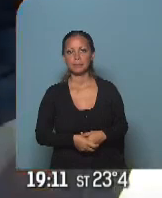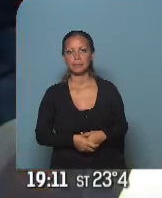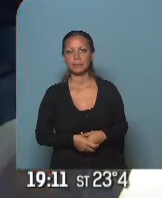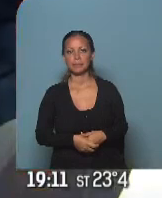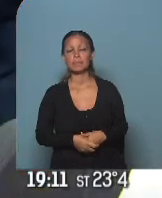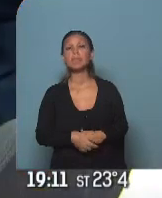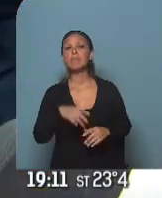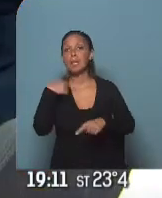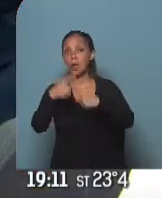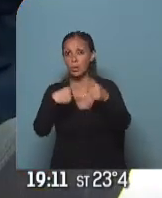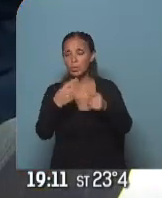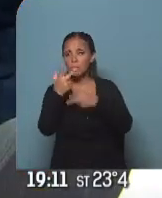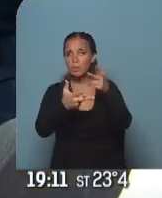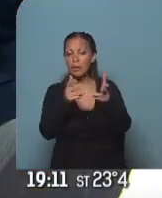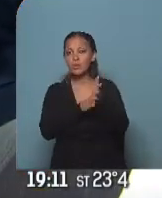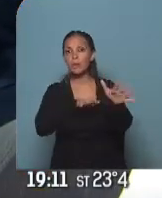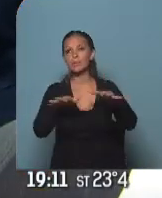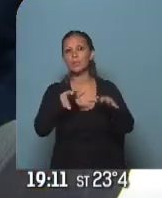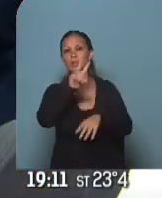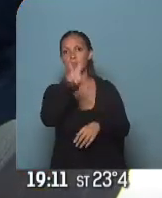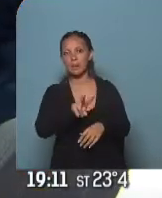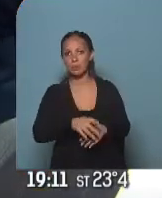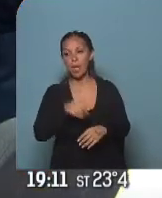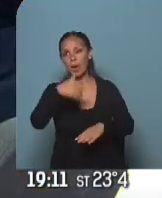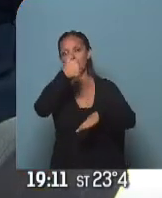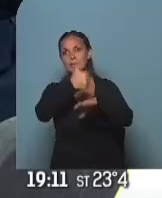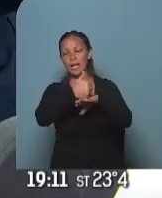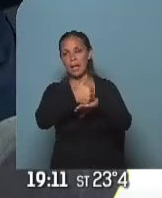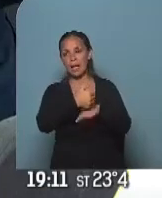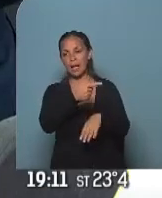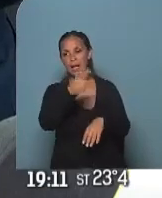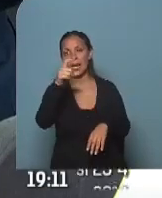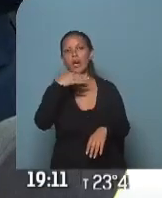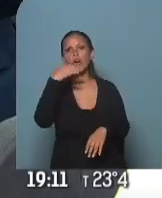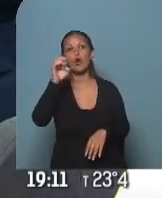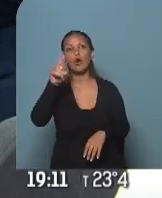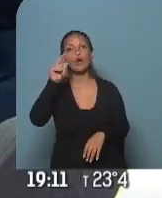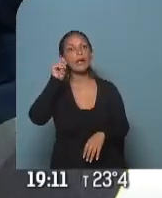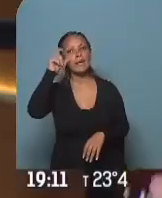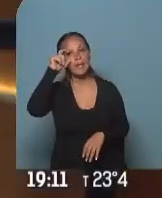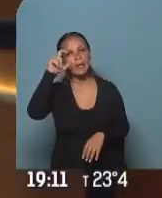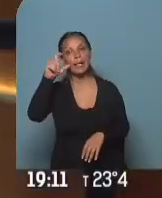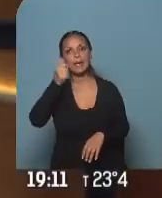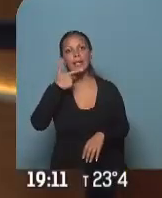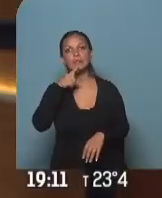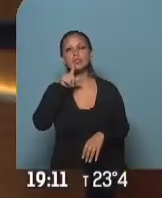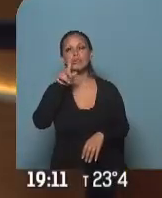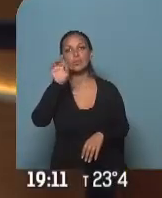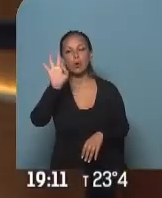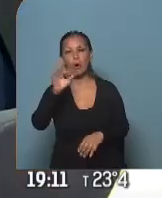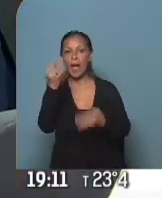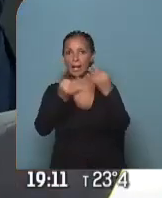Y vamos a seguir hablando de la situación de Venezuela. Está con nosotros en vivo Jorge Castro como analista internacional. Así que muchas gracias por